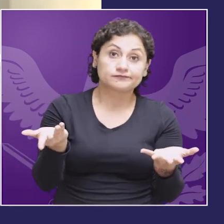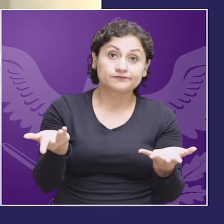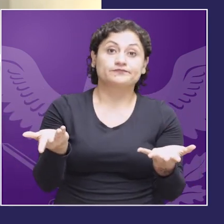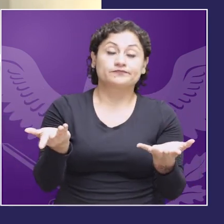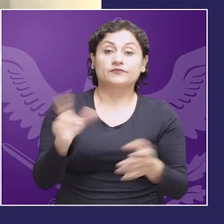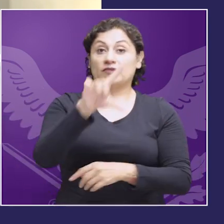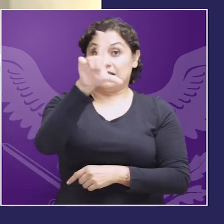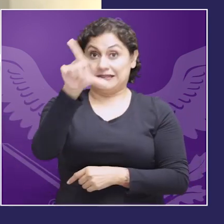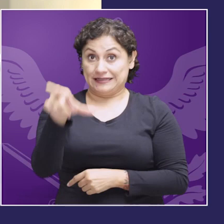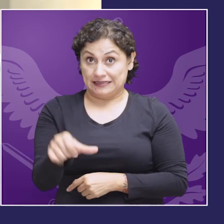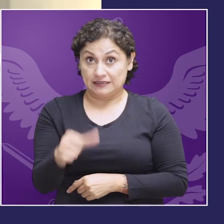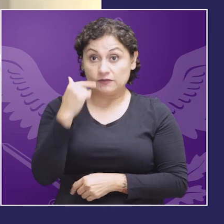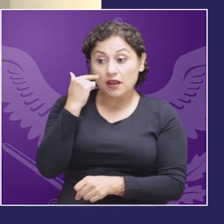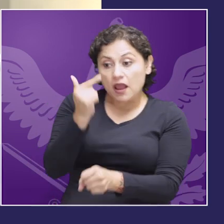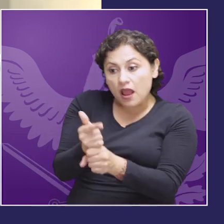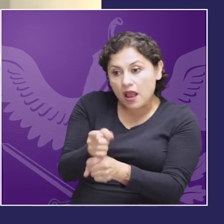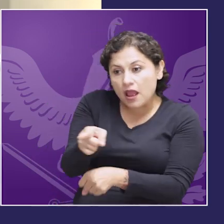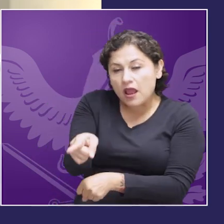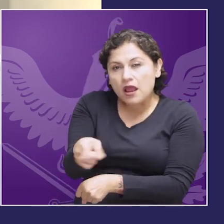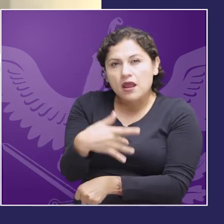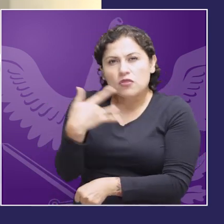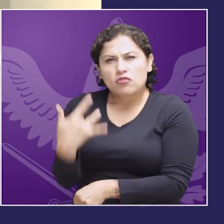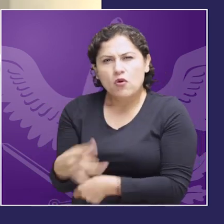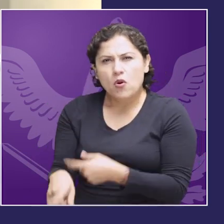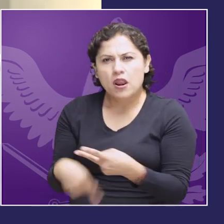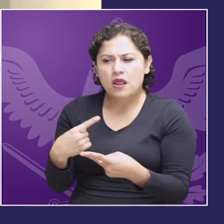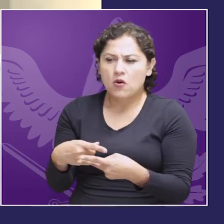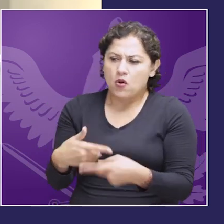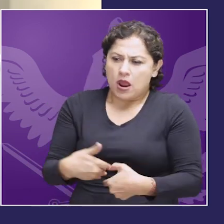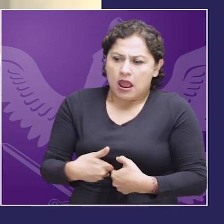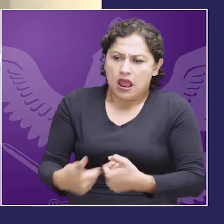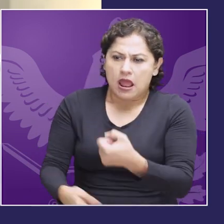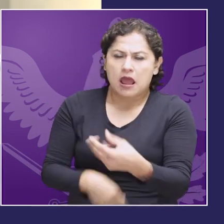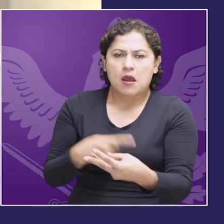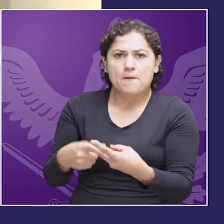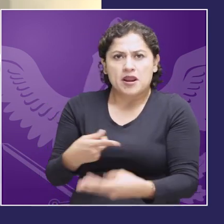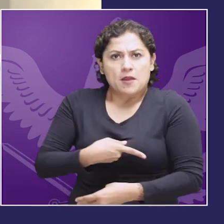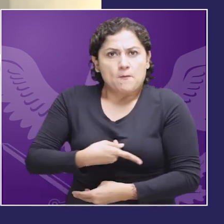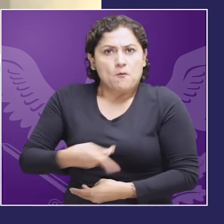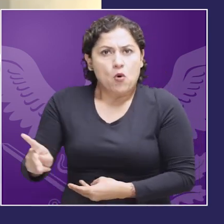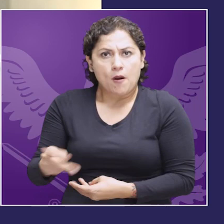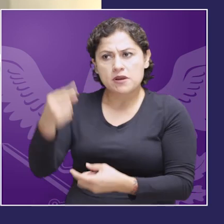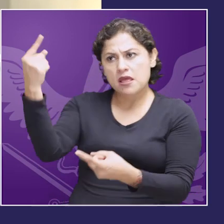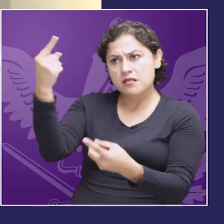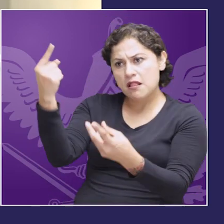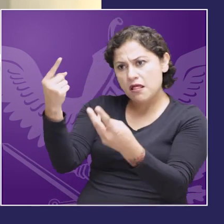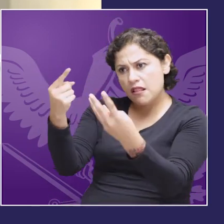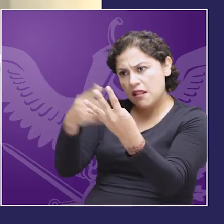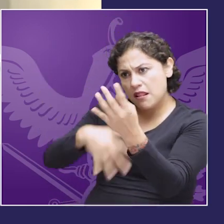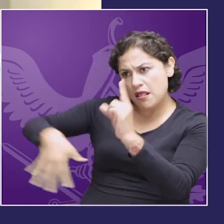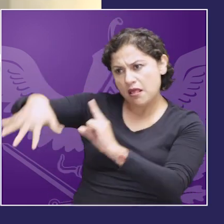alianzas, de comprensión de lo que está en juego. Y bueno, cuando uno ve